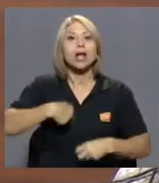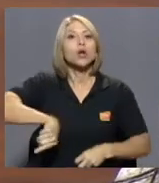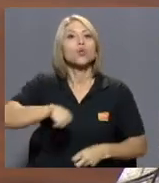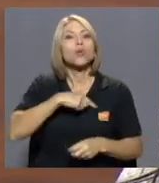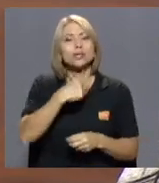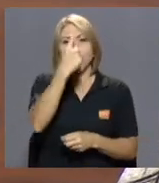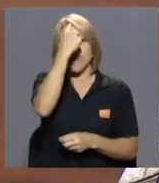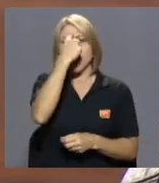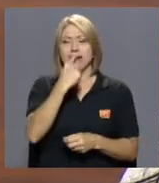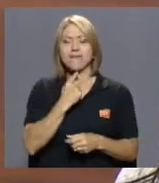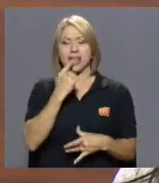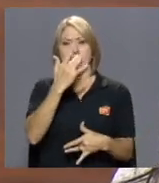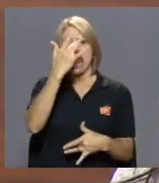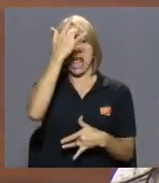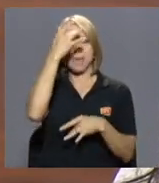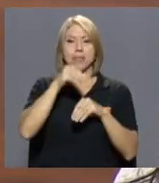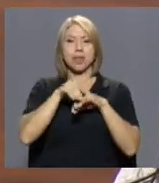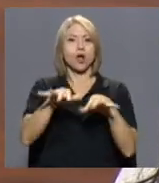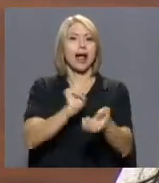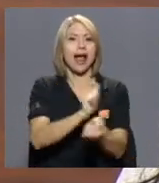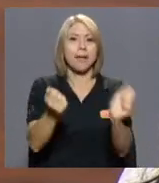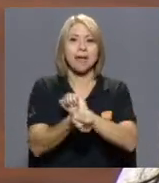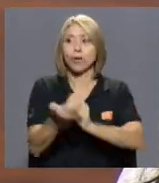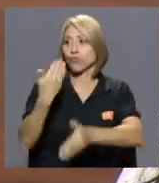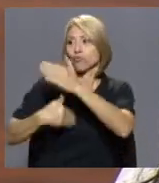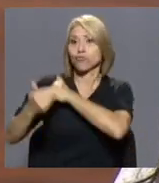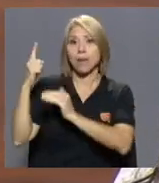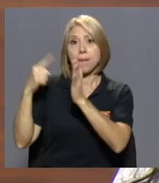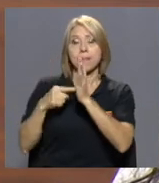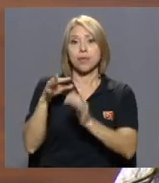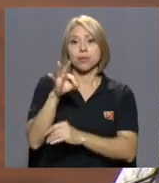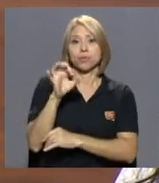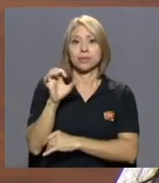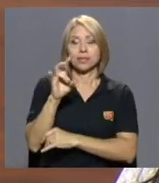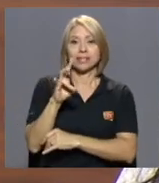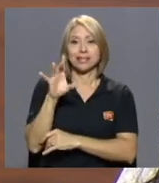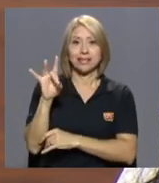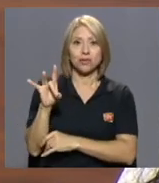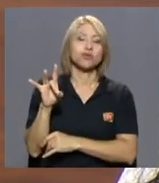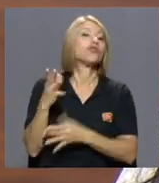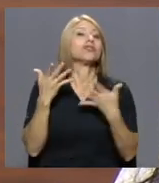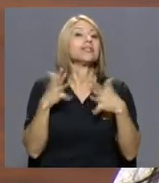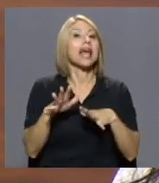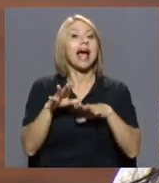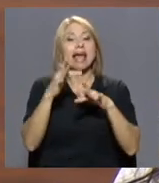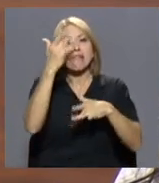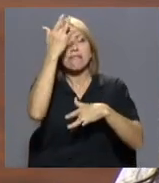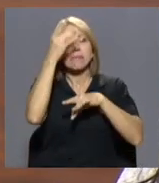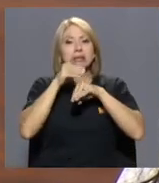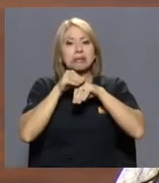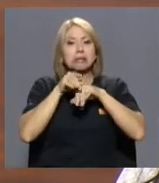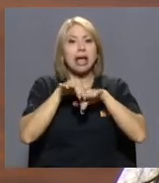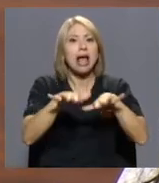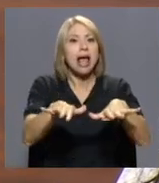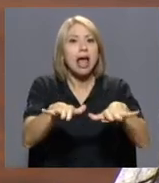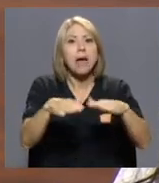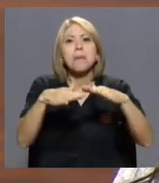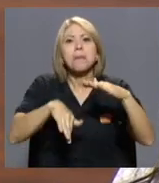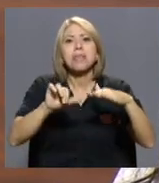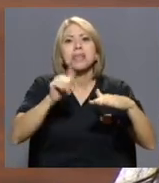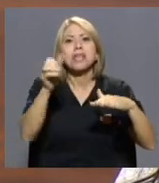cambiado, ¿verdad? O sea, ya en el 78 las enfermedades transmisibles estaban por debajo del 10% de las causas de morbilidad y